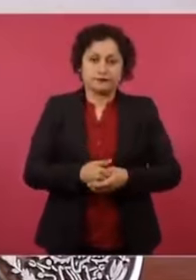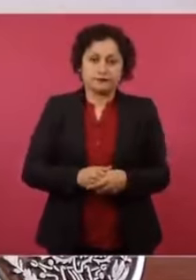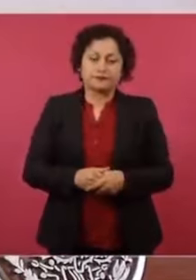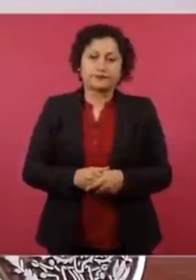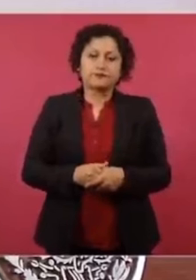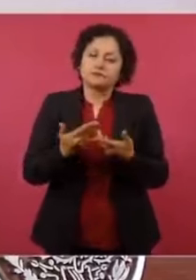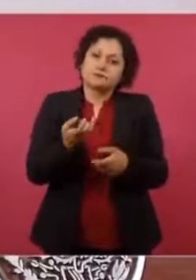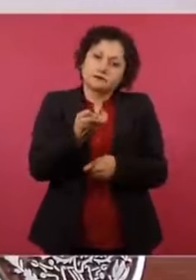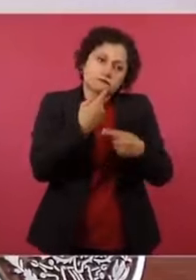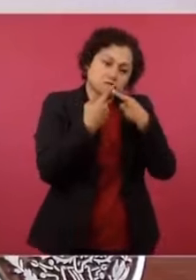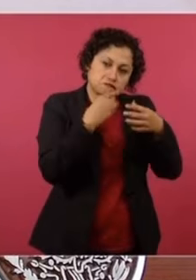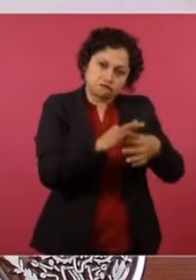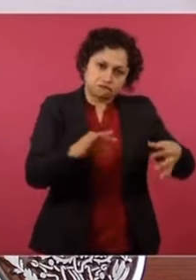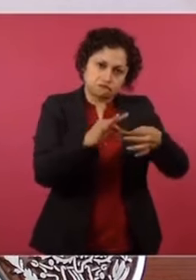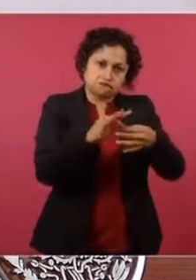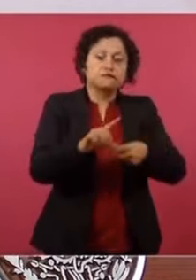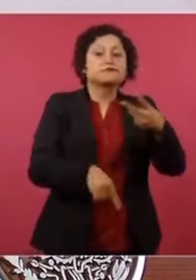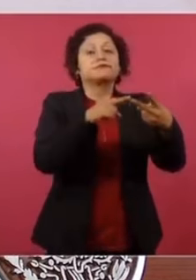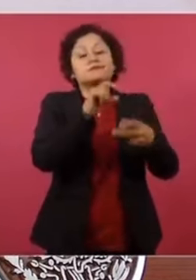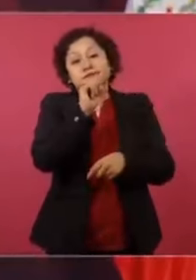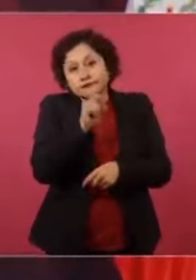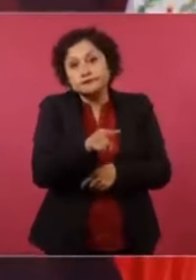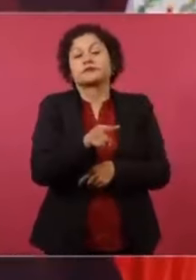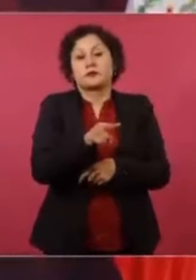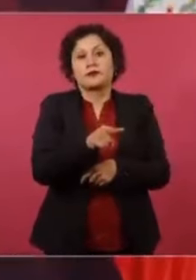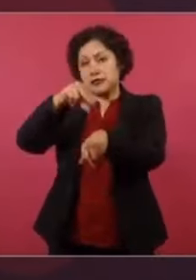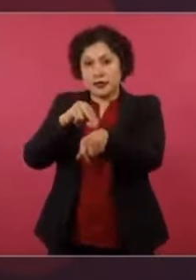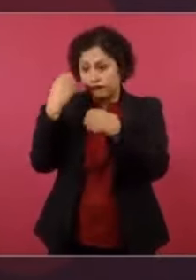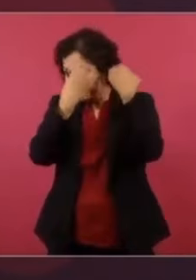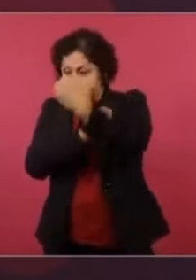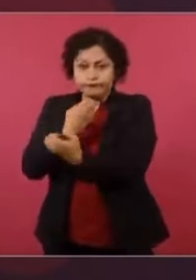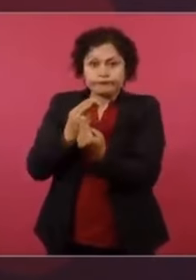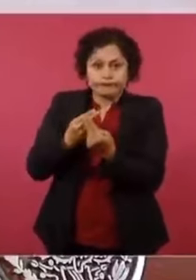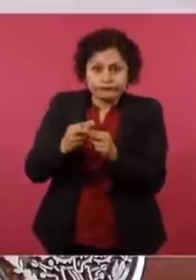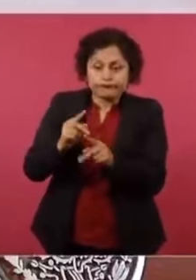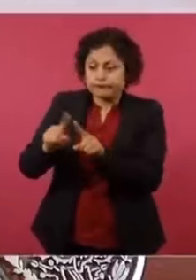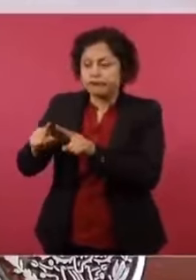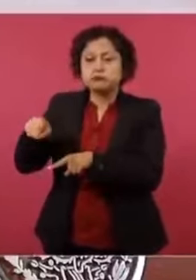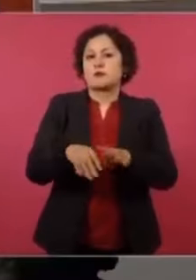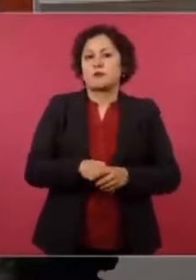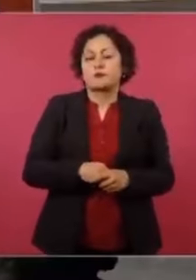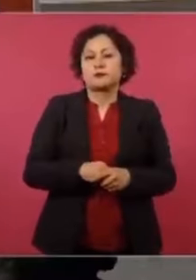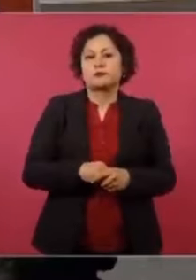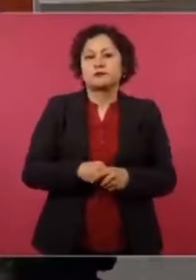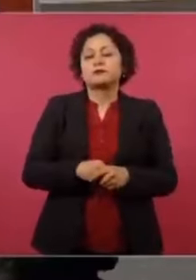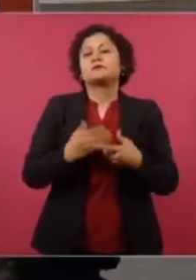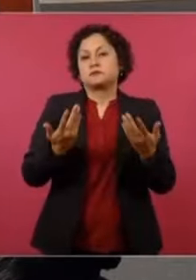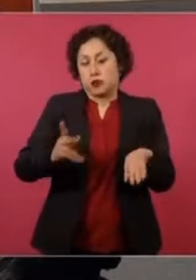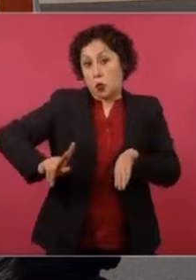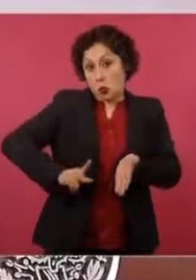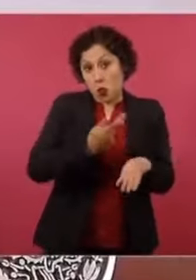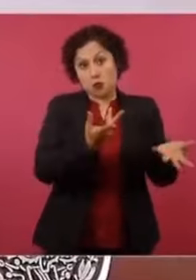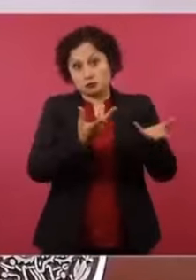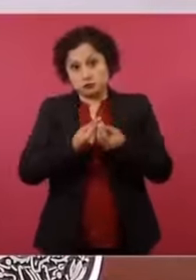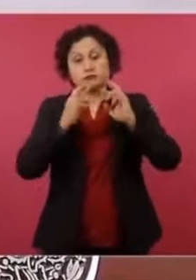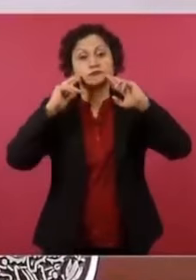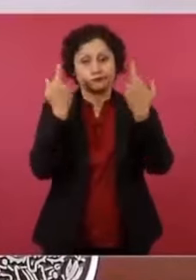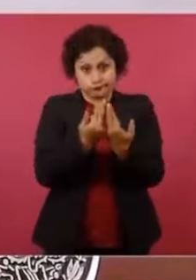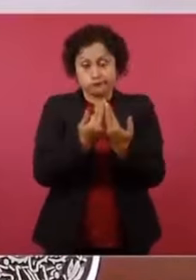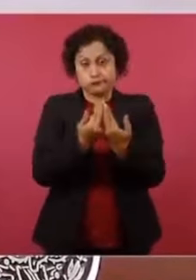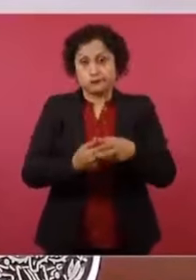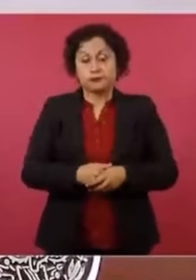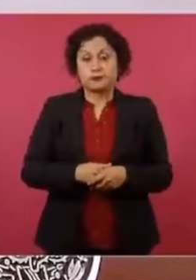eso. También se les informó de análisis que se han hecho de restos. Y fue buena reunión, nos vamos a volver a reunir el día